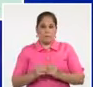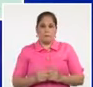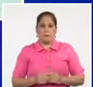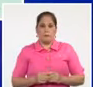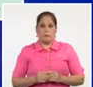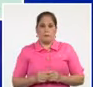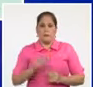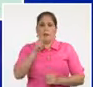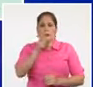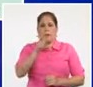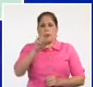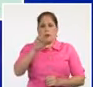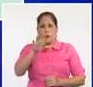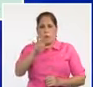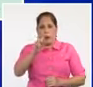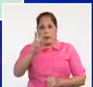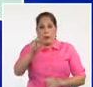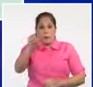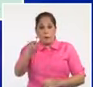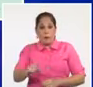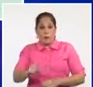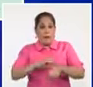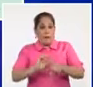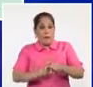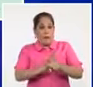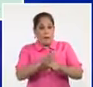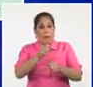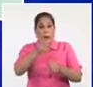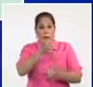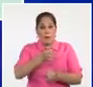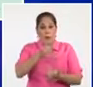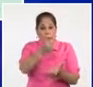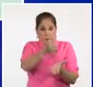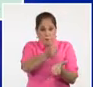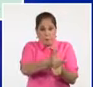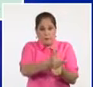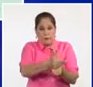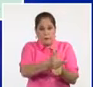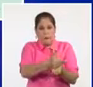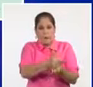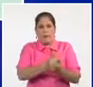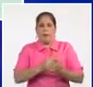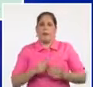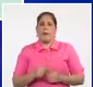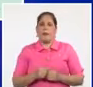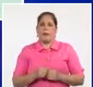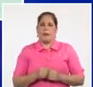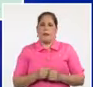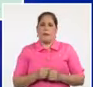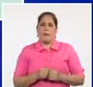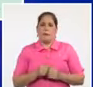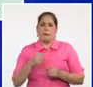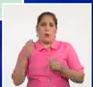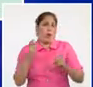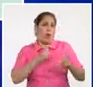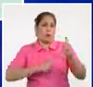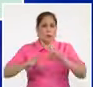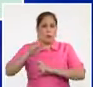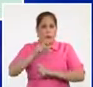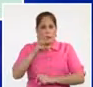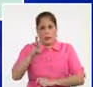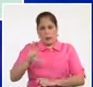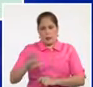se diagnosticaron 142 de este municipio, de Palma Soriano 37 y de Contramaestre